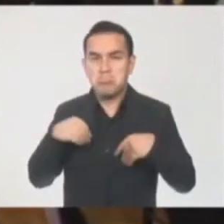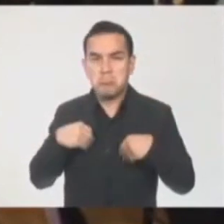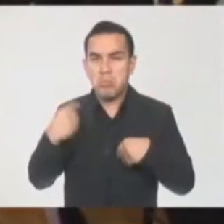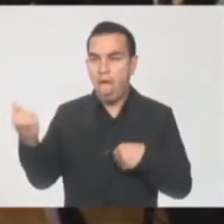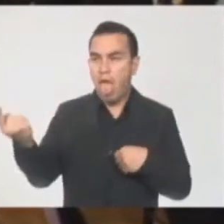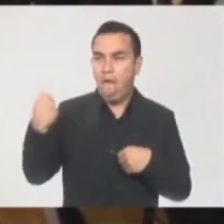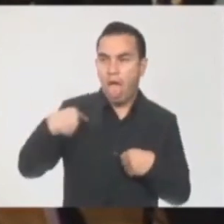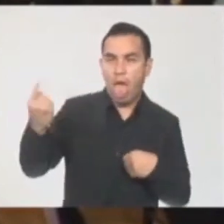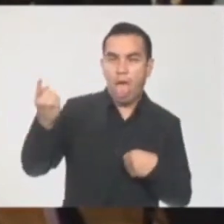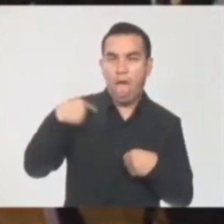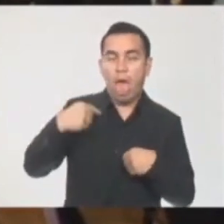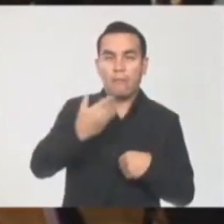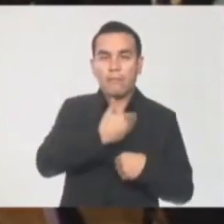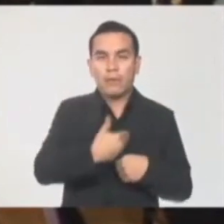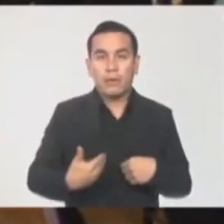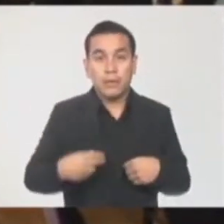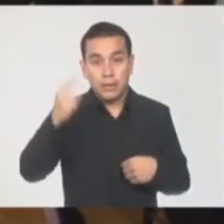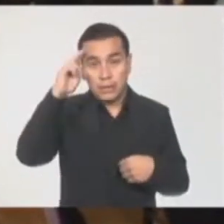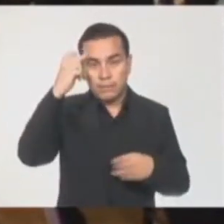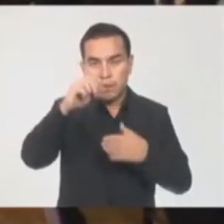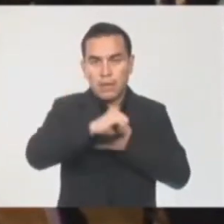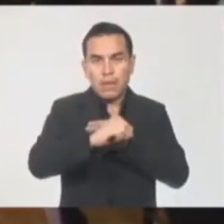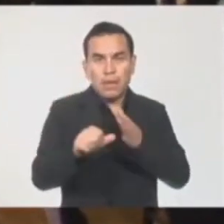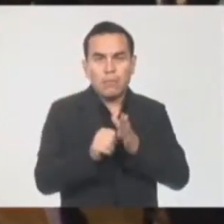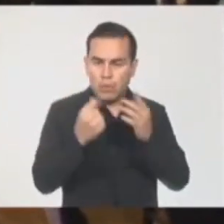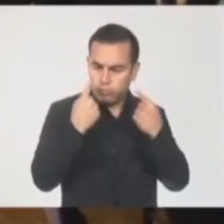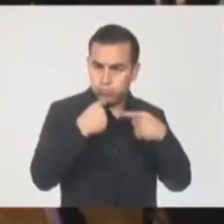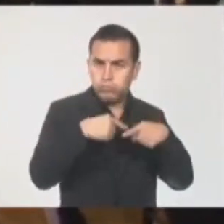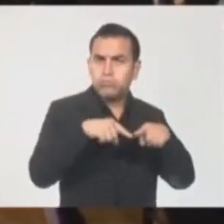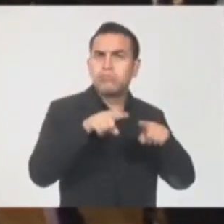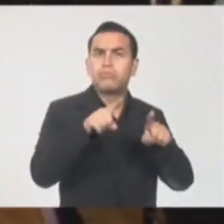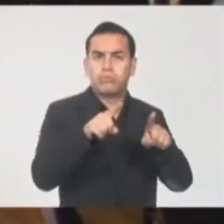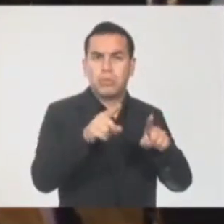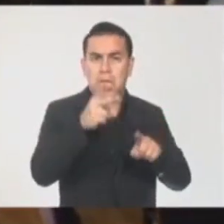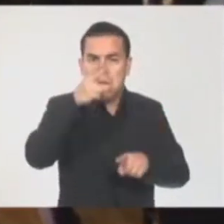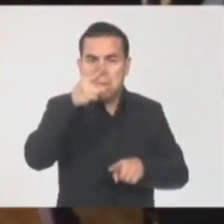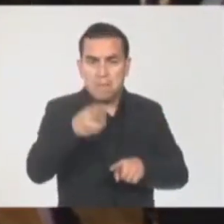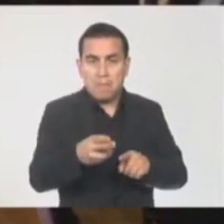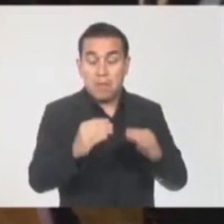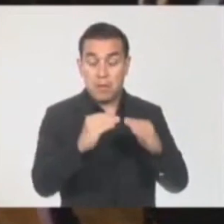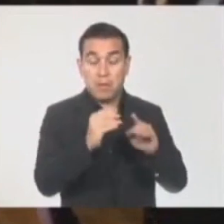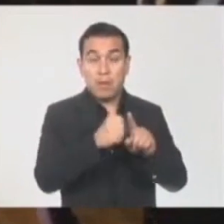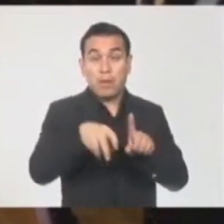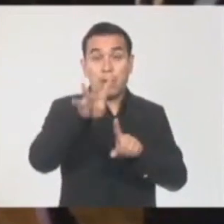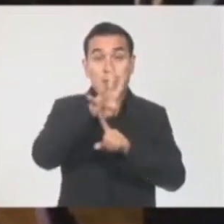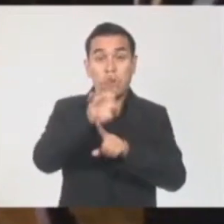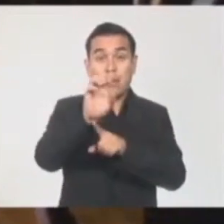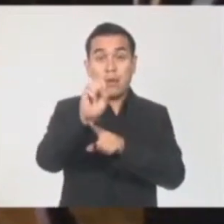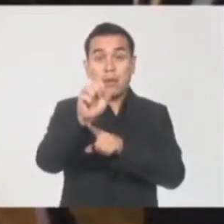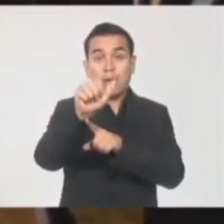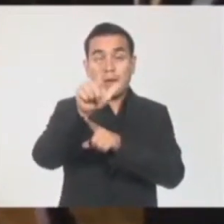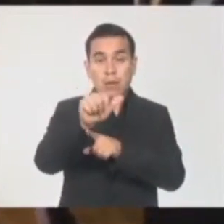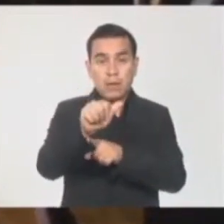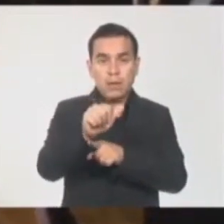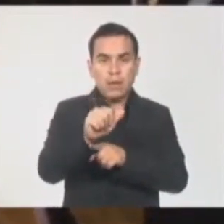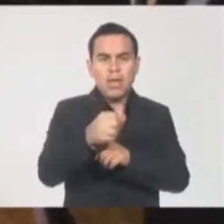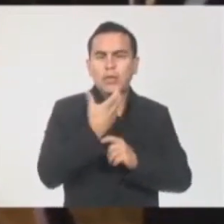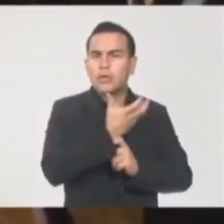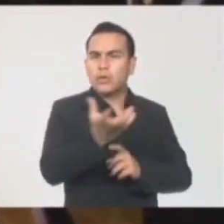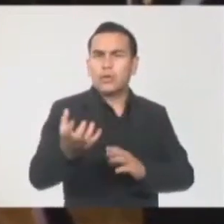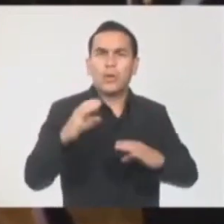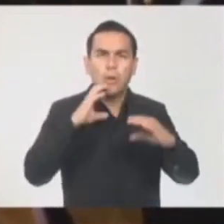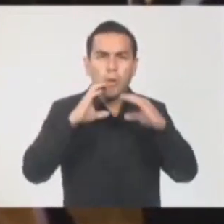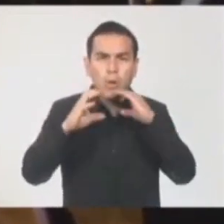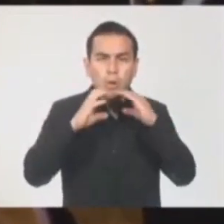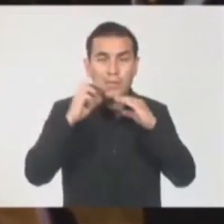decían, pero siguieron teniendo la asamblea. Siguieron teniendo la sala de lo constitucional, los medios de comunicación y todo el